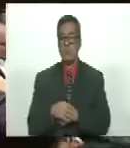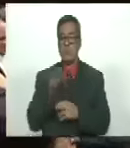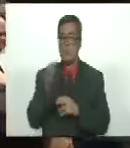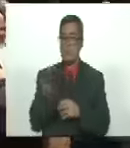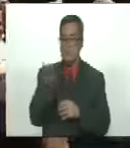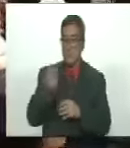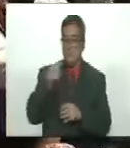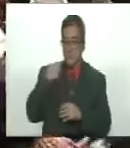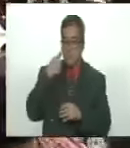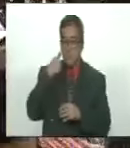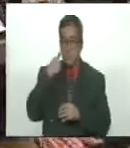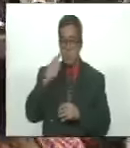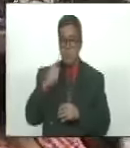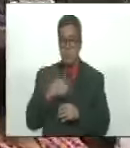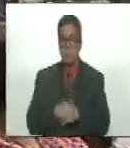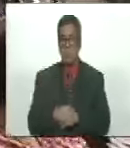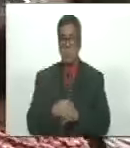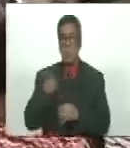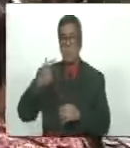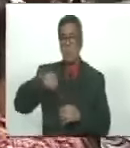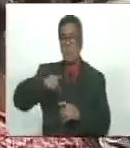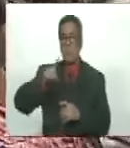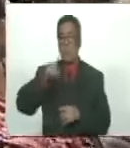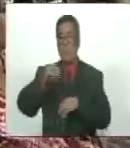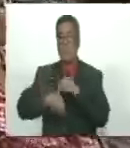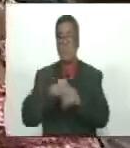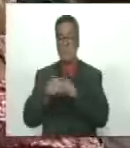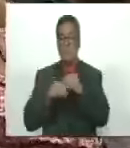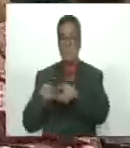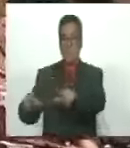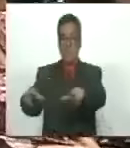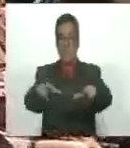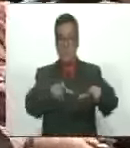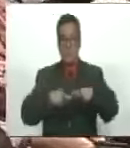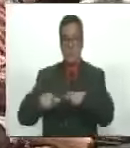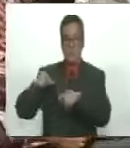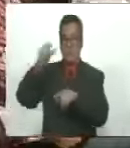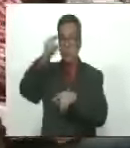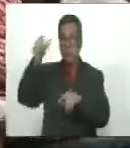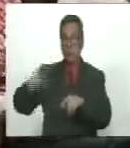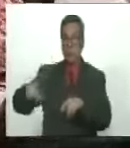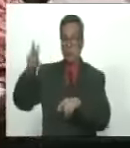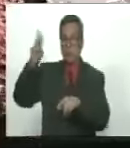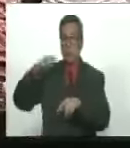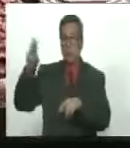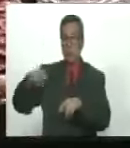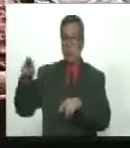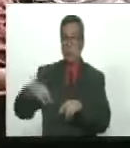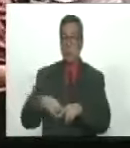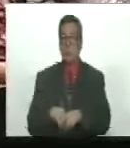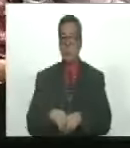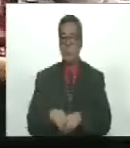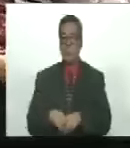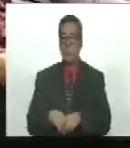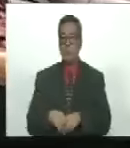interesante esto que lo veamos, que tiene que ver con la superficie del Estado de Guyana.